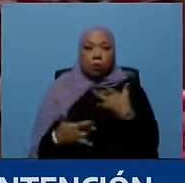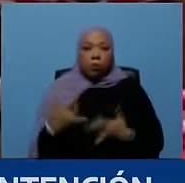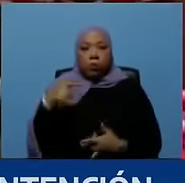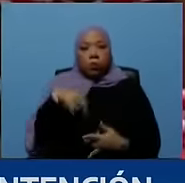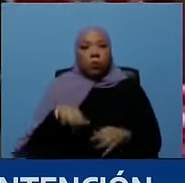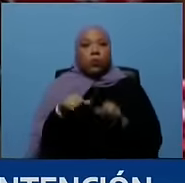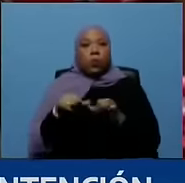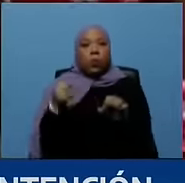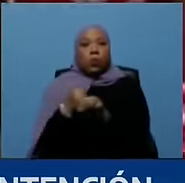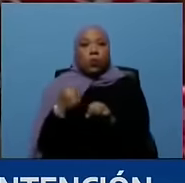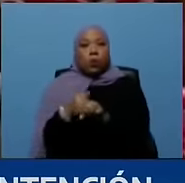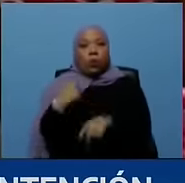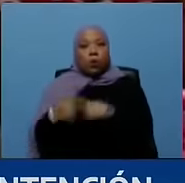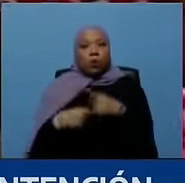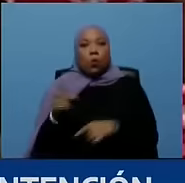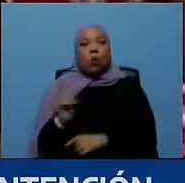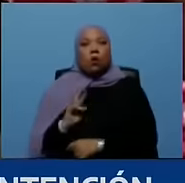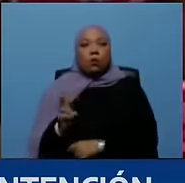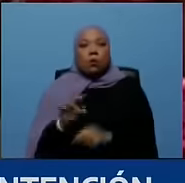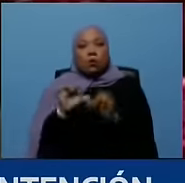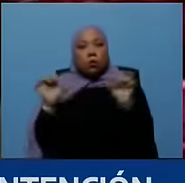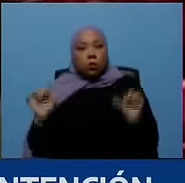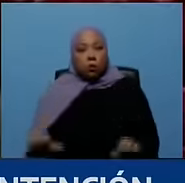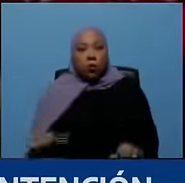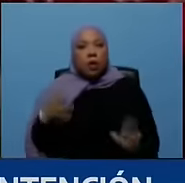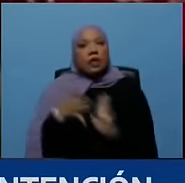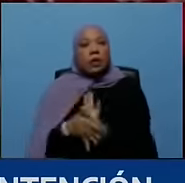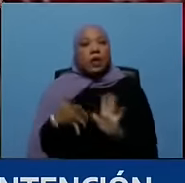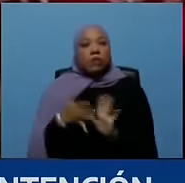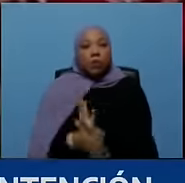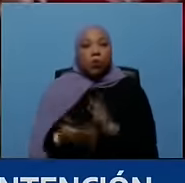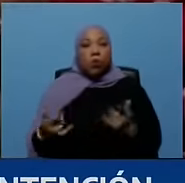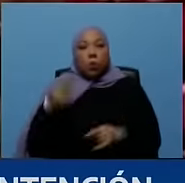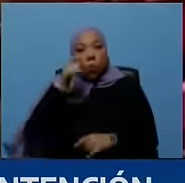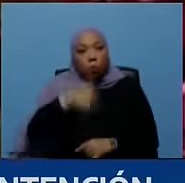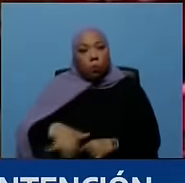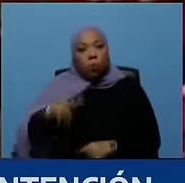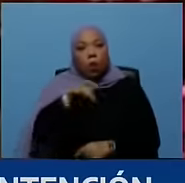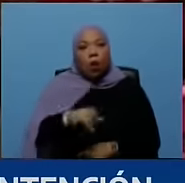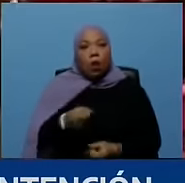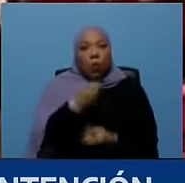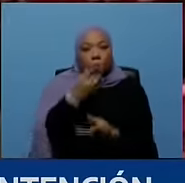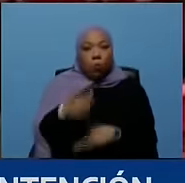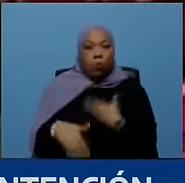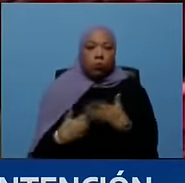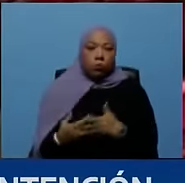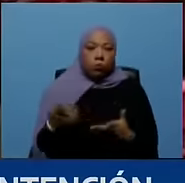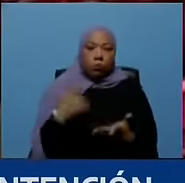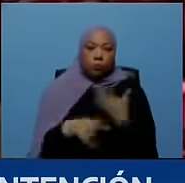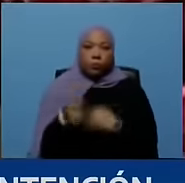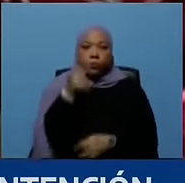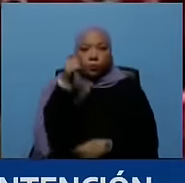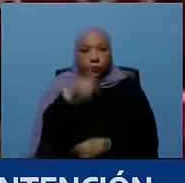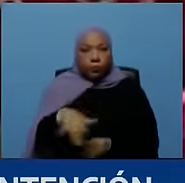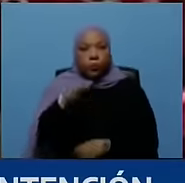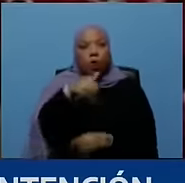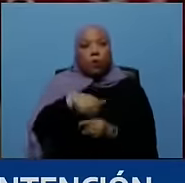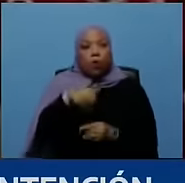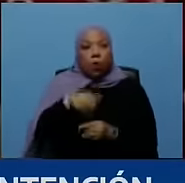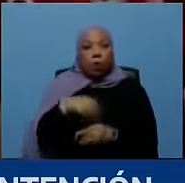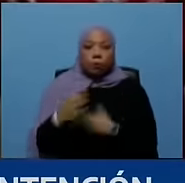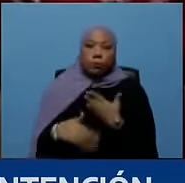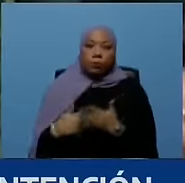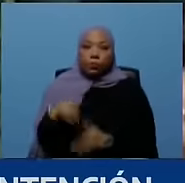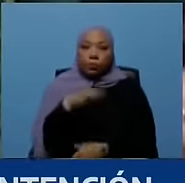estamos construyendo. Y el sistema significa que el pueblo postula, el pueblo vota,